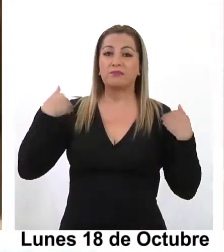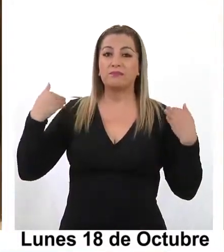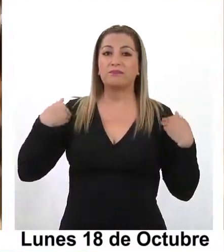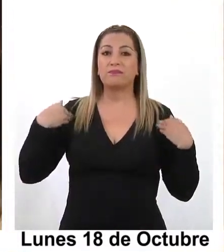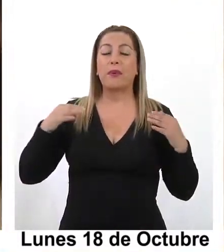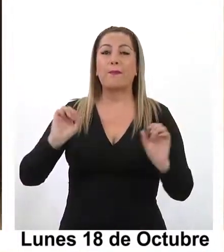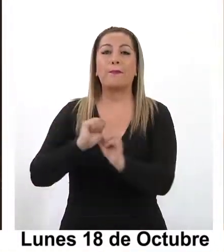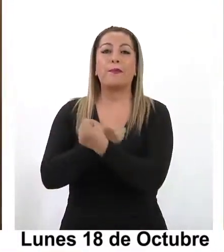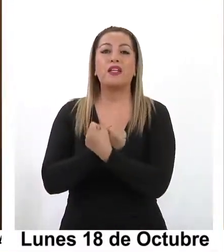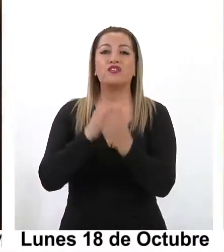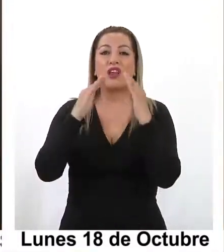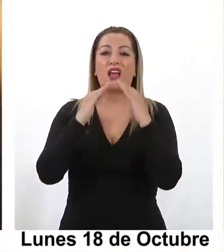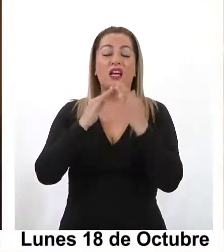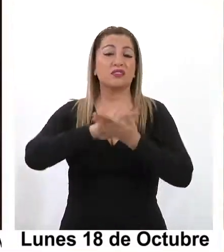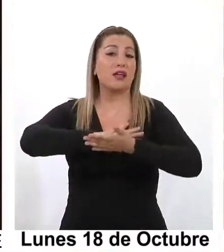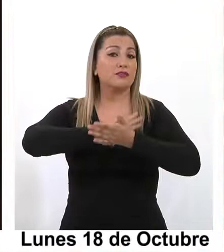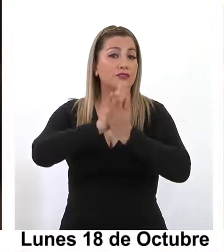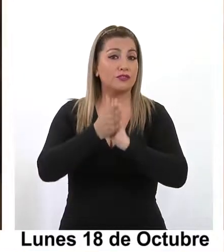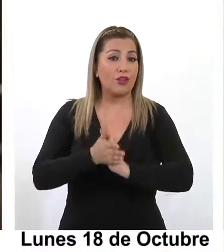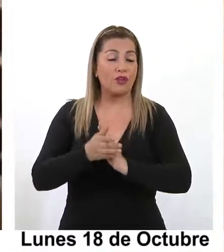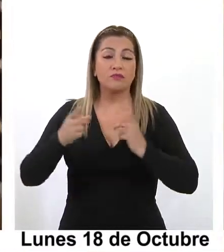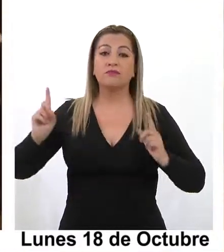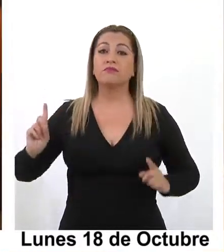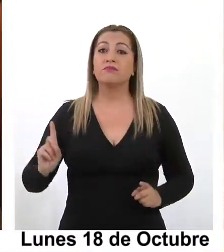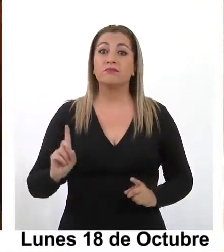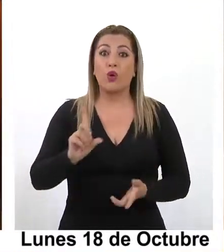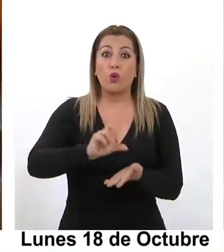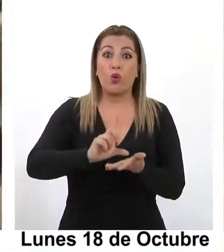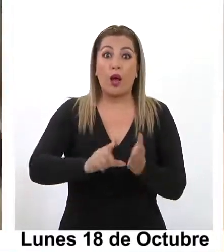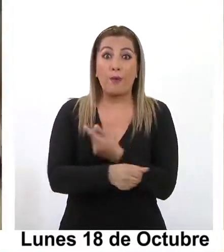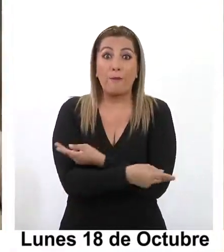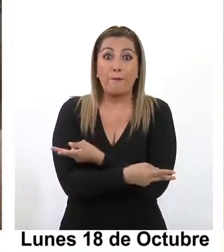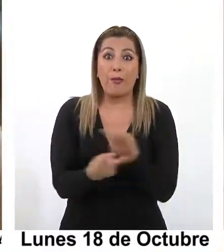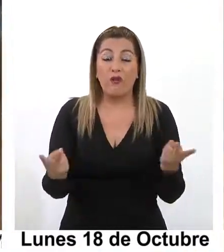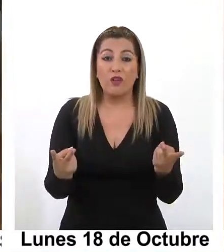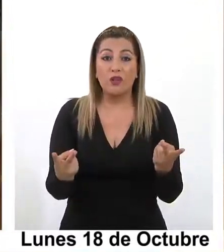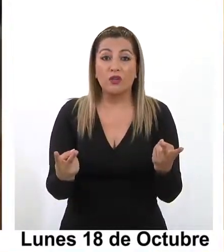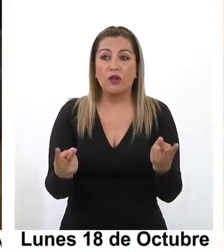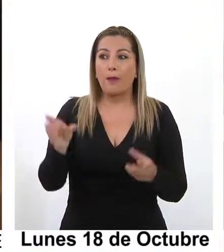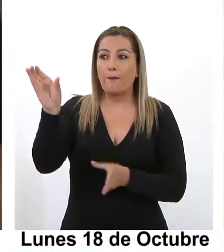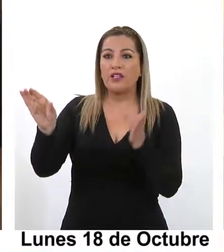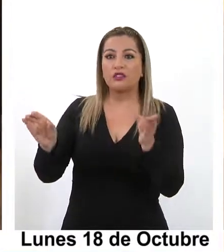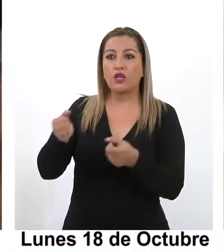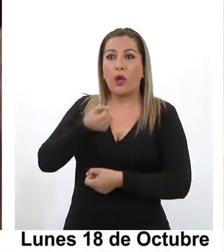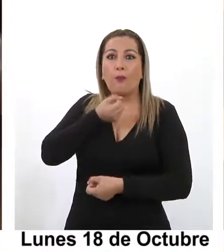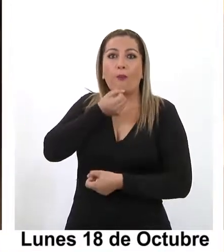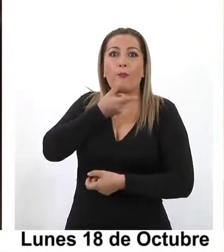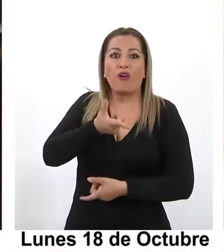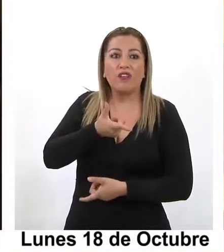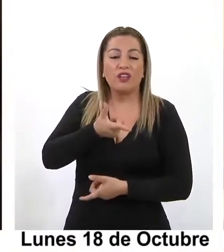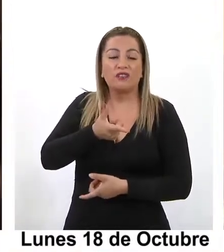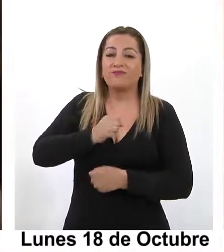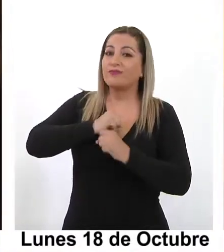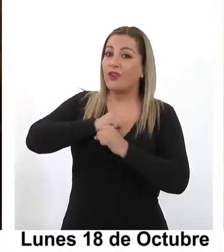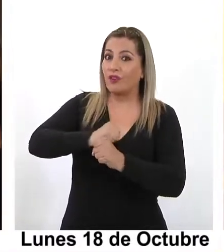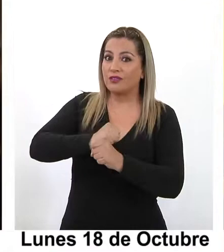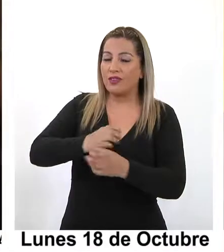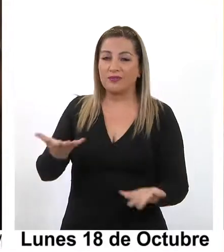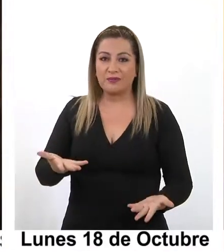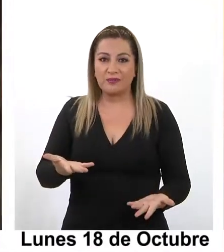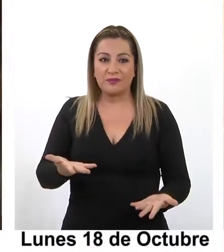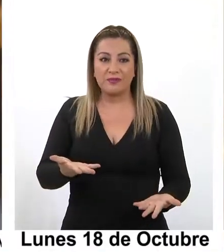arresto domiciliario total, por lo que su presencia en un lugar público fue denunciada por una de las querellantes del